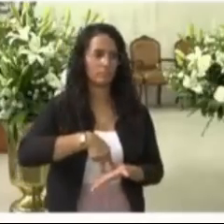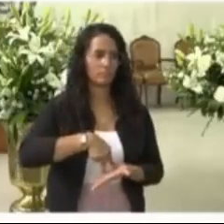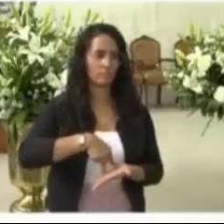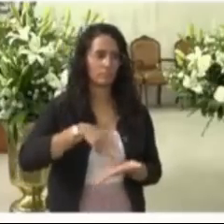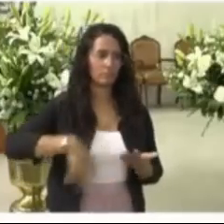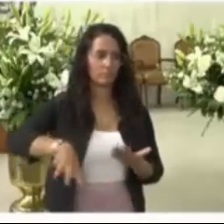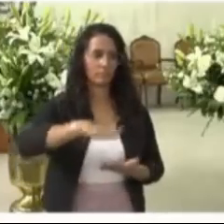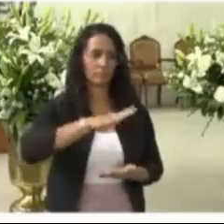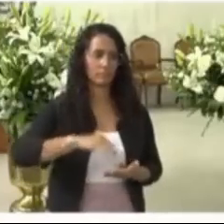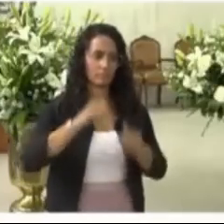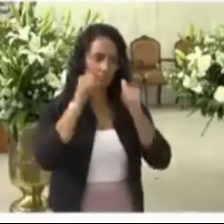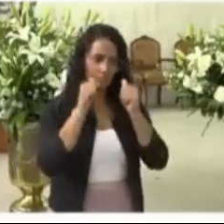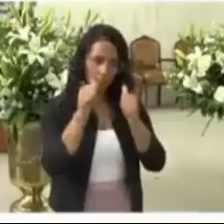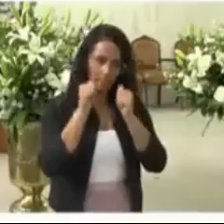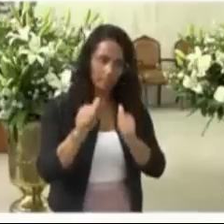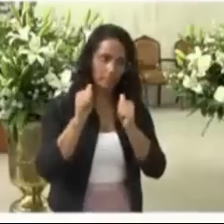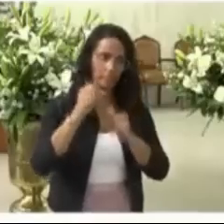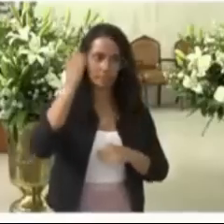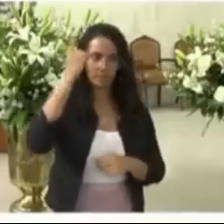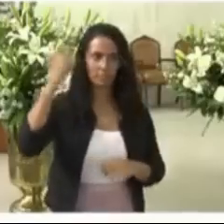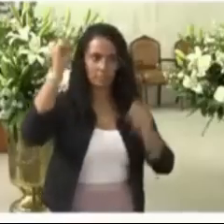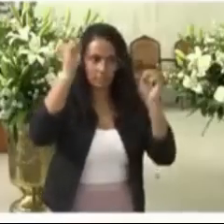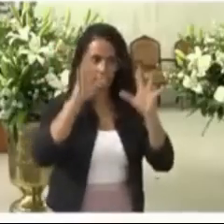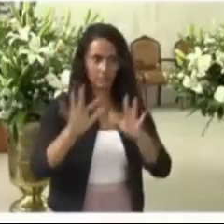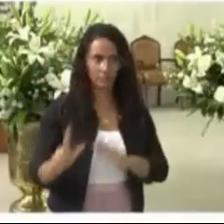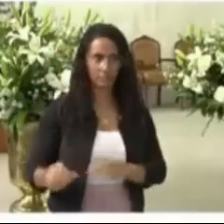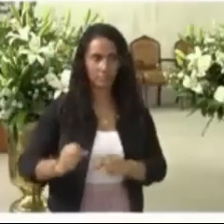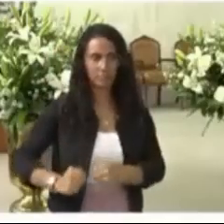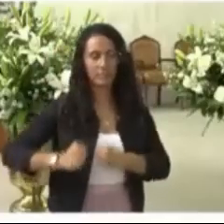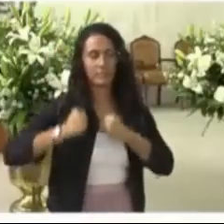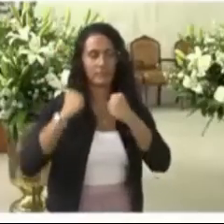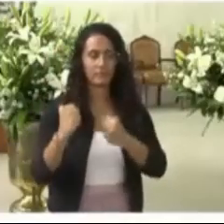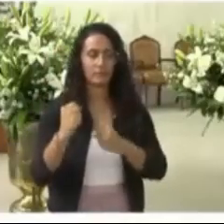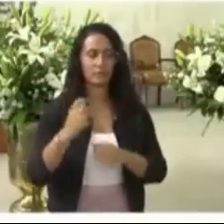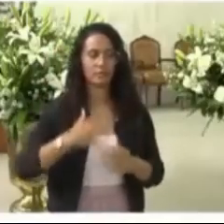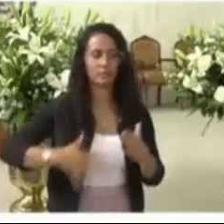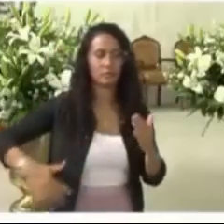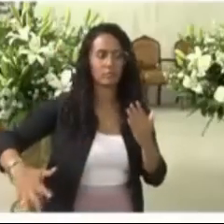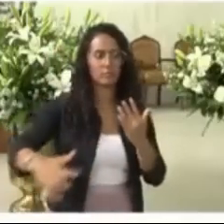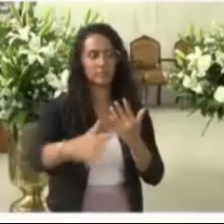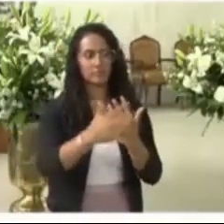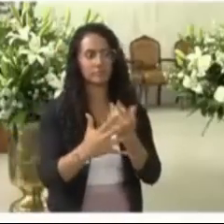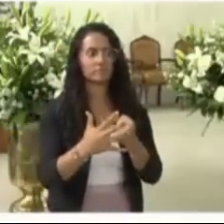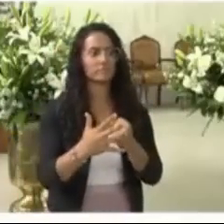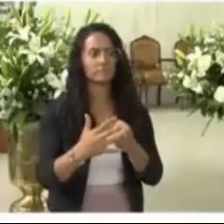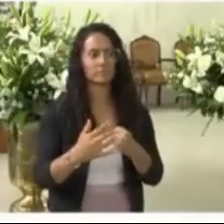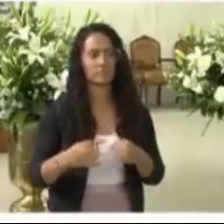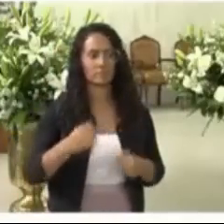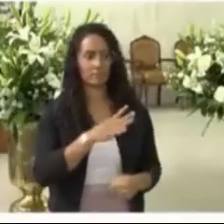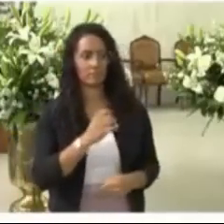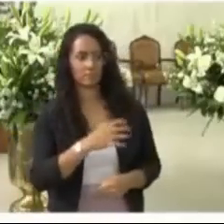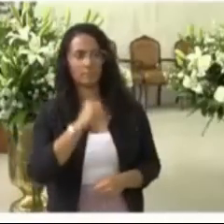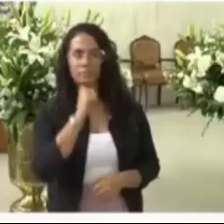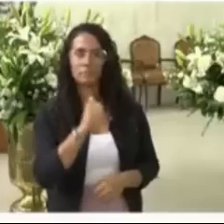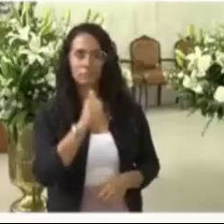con vosotros. Oh Judá y Jerusalén, no temáis ni